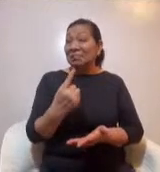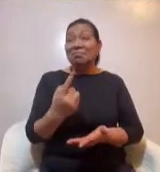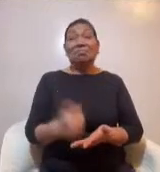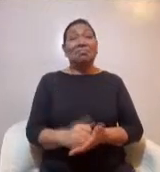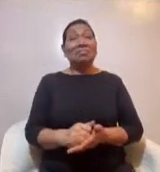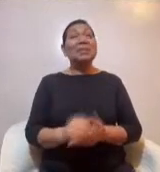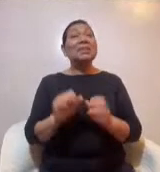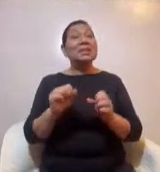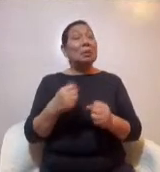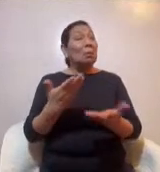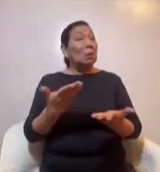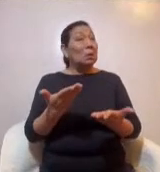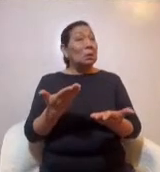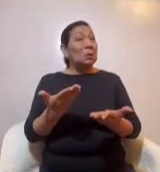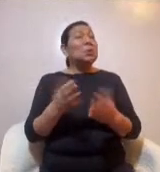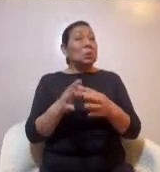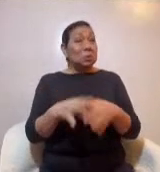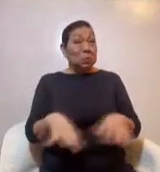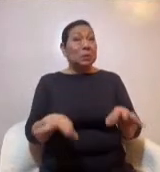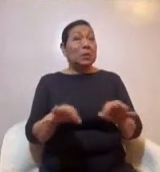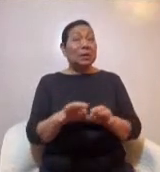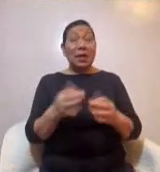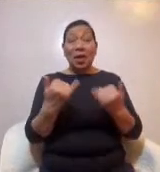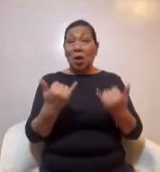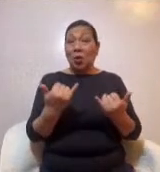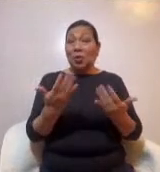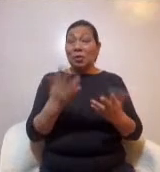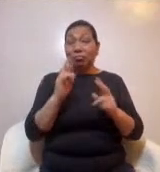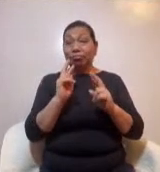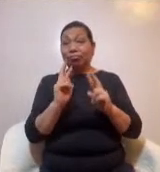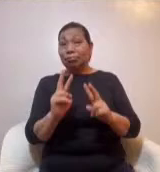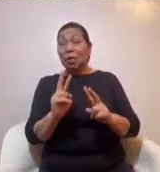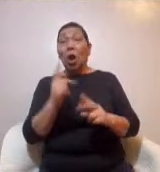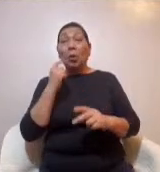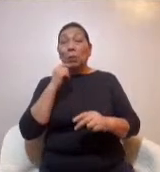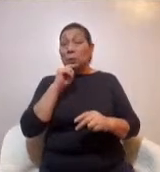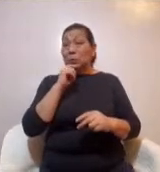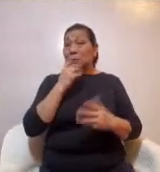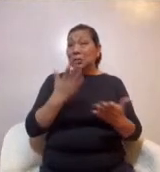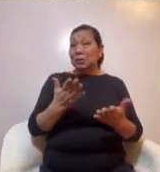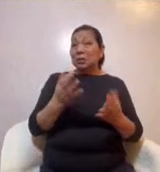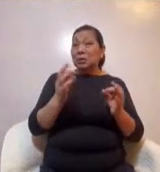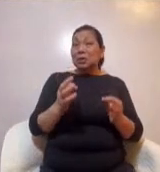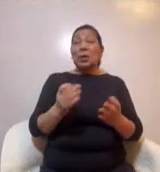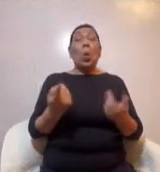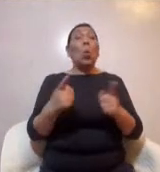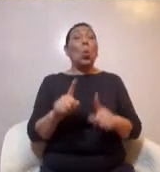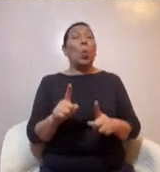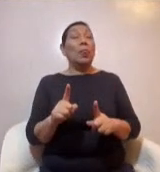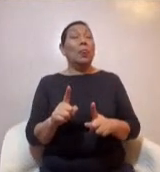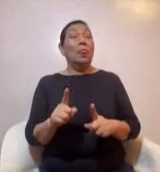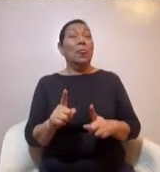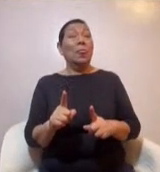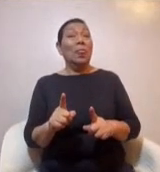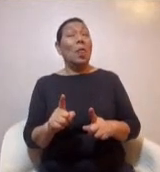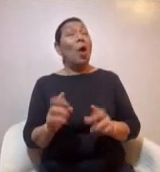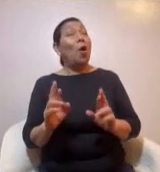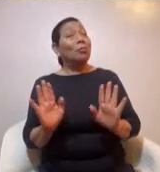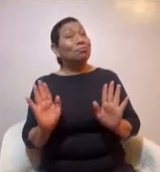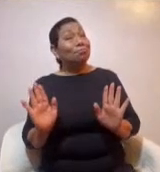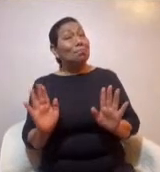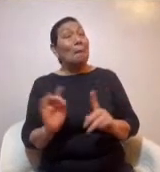que ya he ido destacando, que efectivamente me parece muy importante lo que también mencionabas ahora, que es la perspectiva de género, y que efectivamente cuando